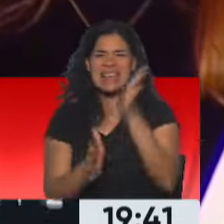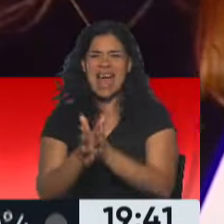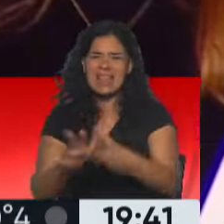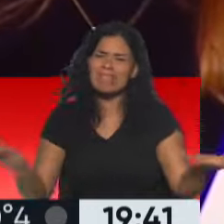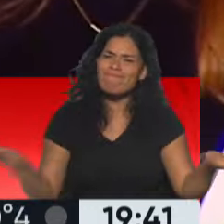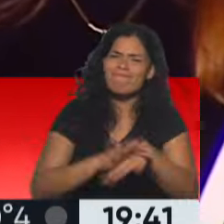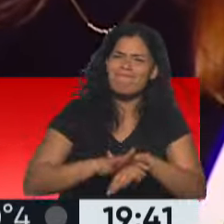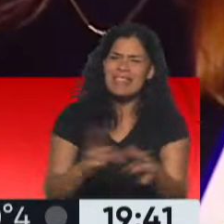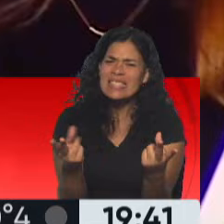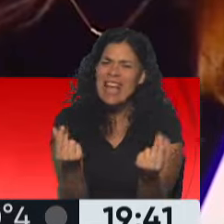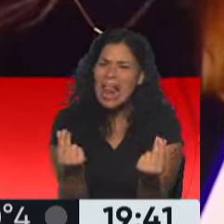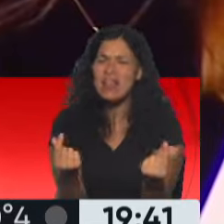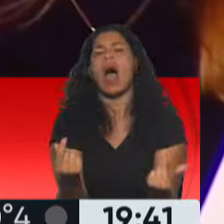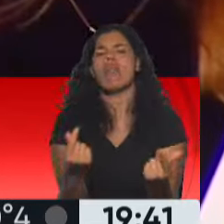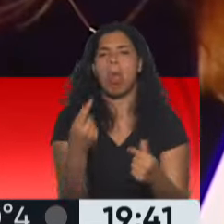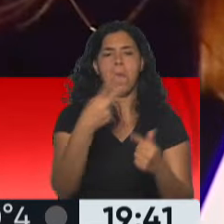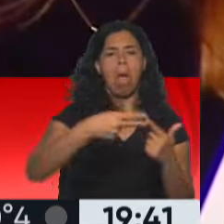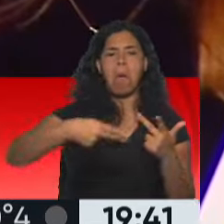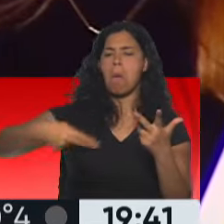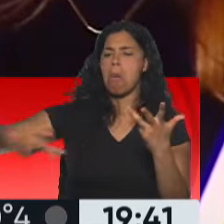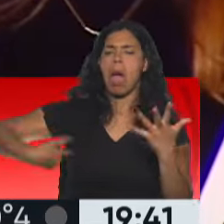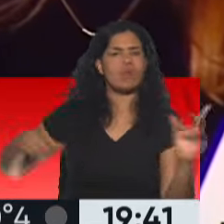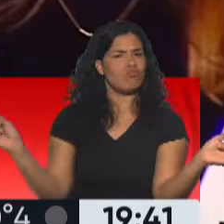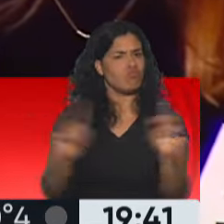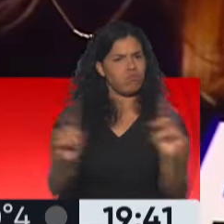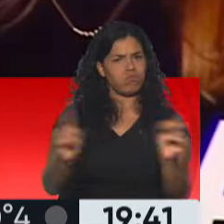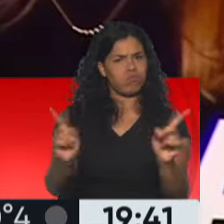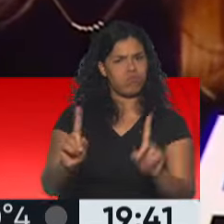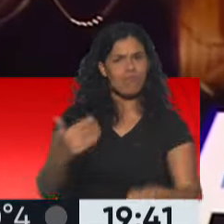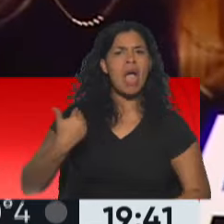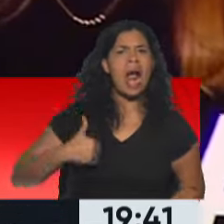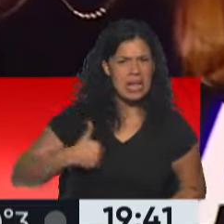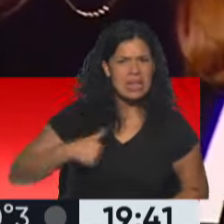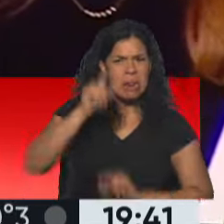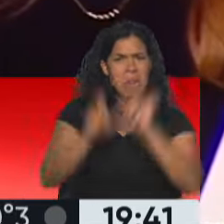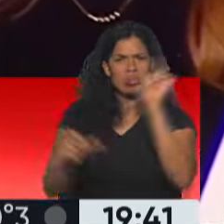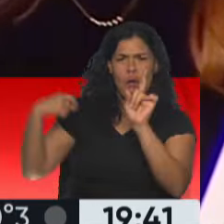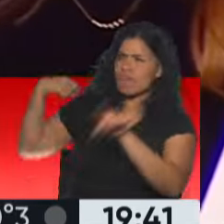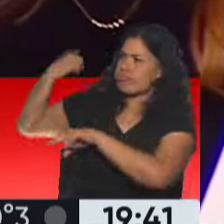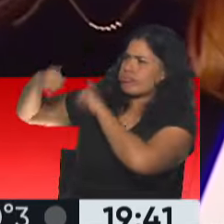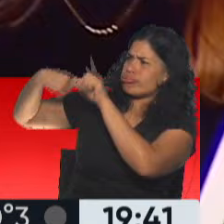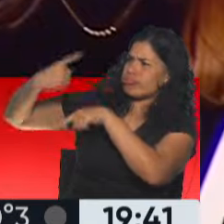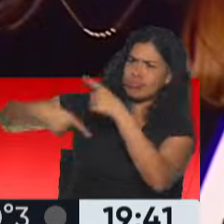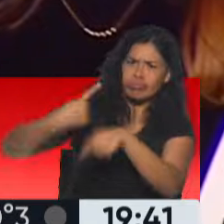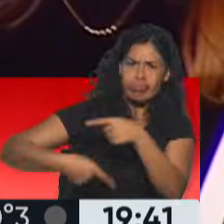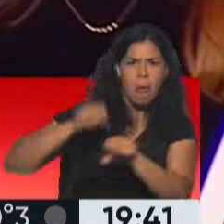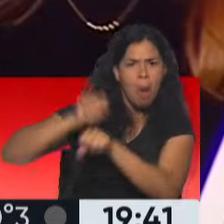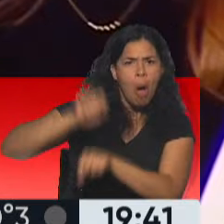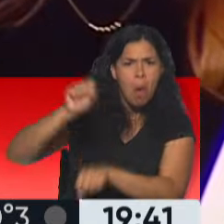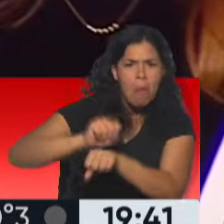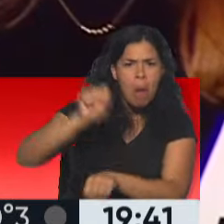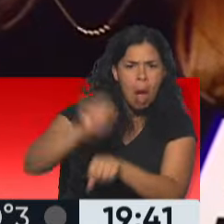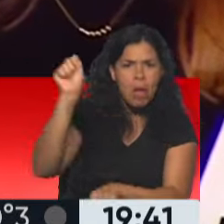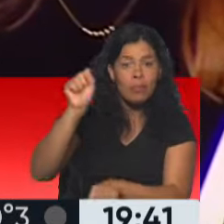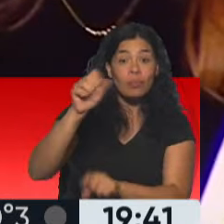excelencia y sin restricciones que legaron generaciones de argentinos. La comunidad estudiantil defenderá